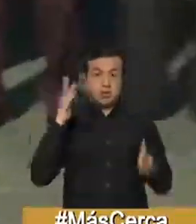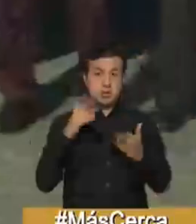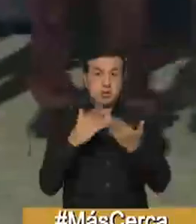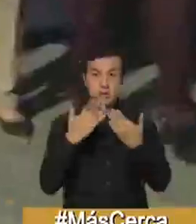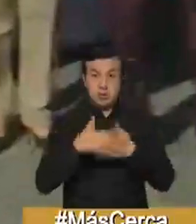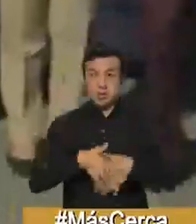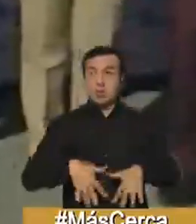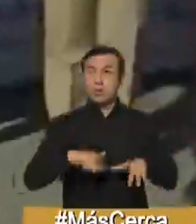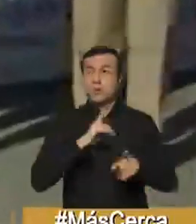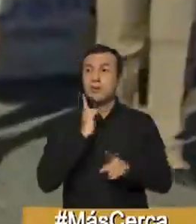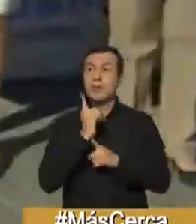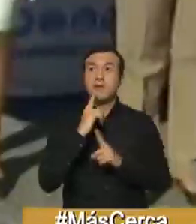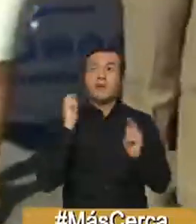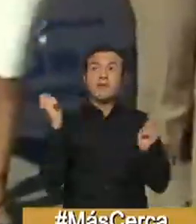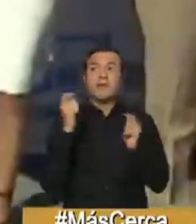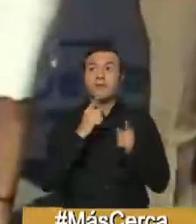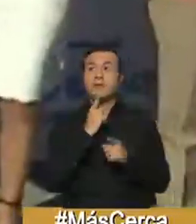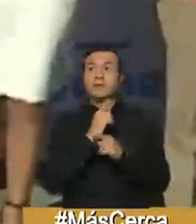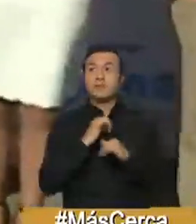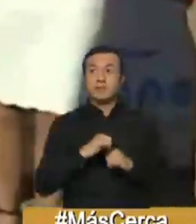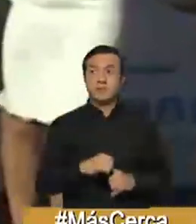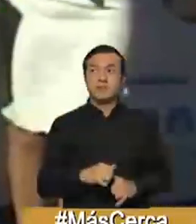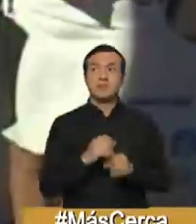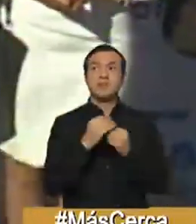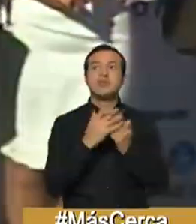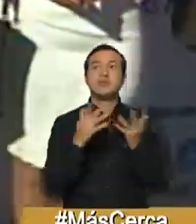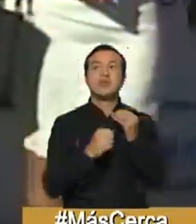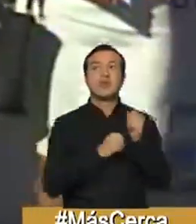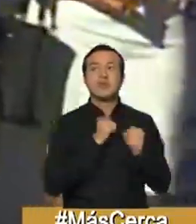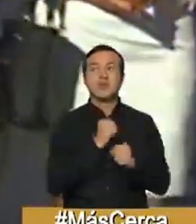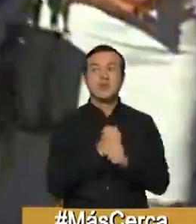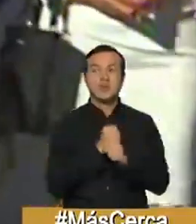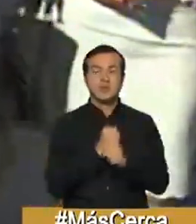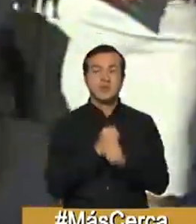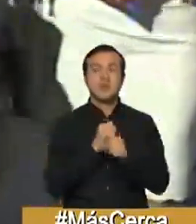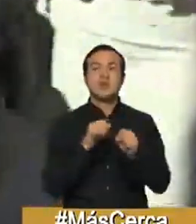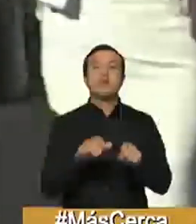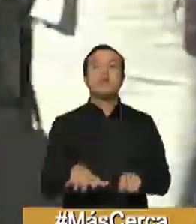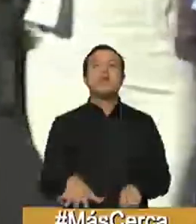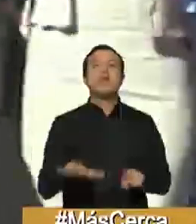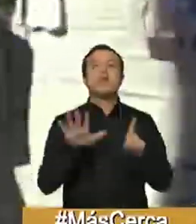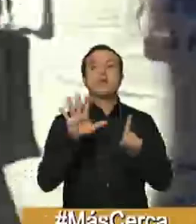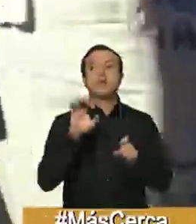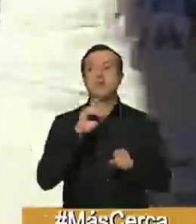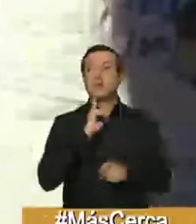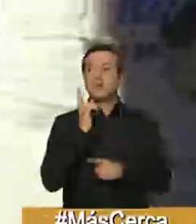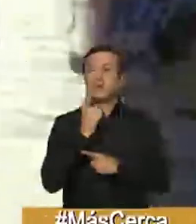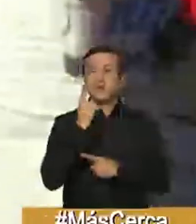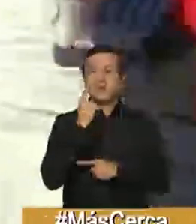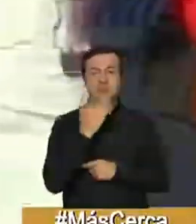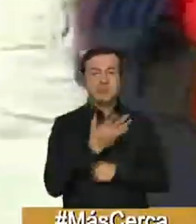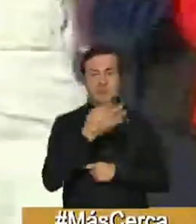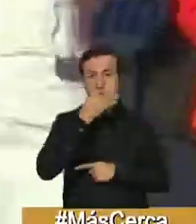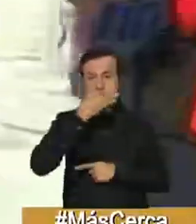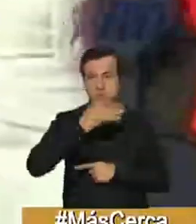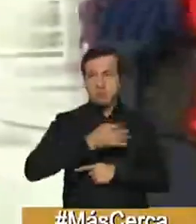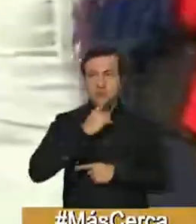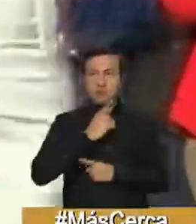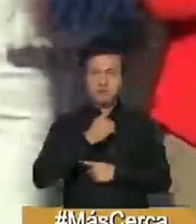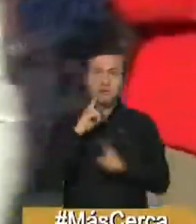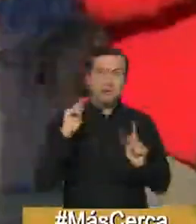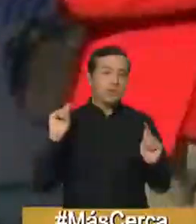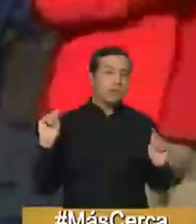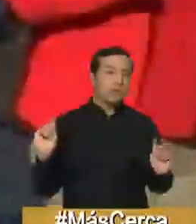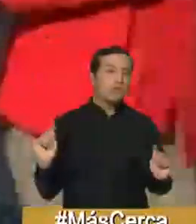se oficializan estas fiestas y se ratifican en el año 60 ya en forma oficial estas fiestas